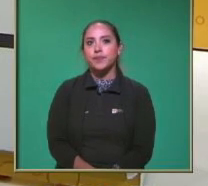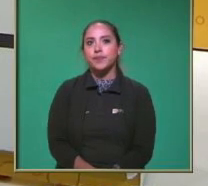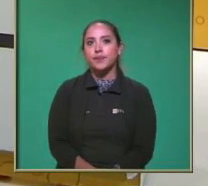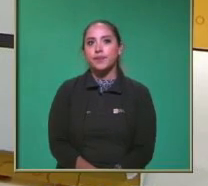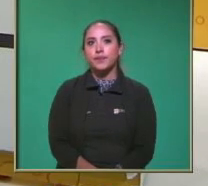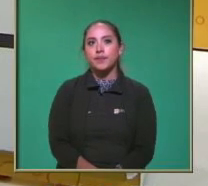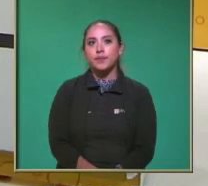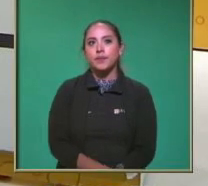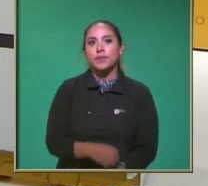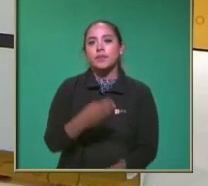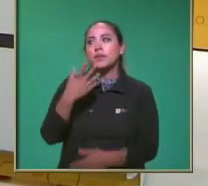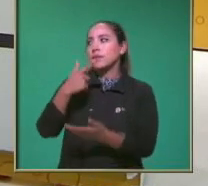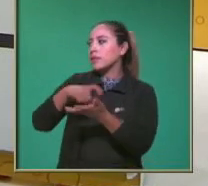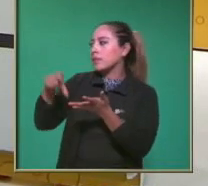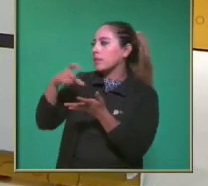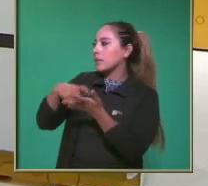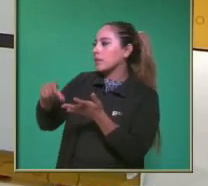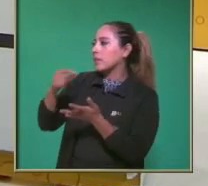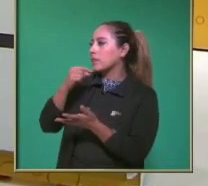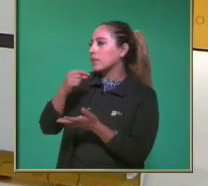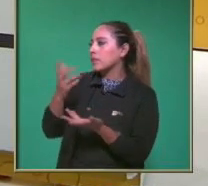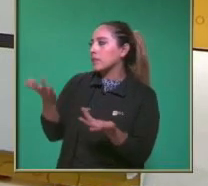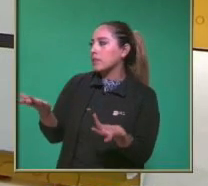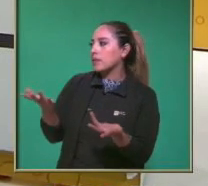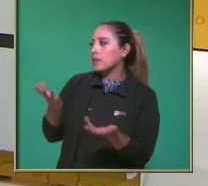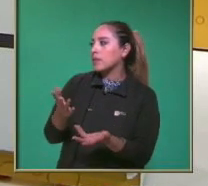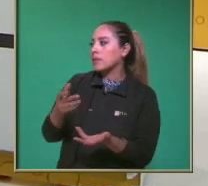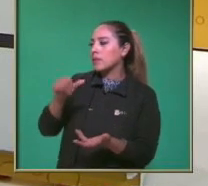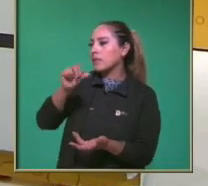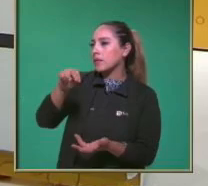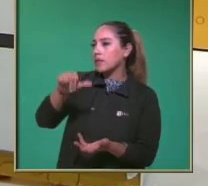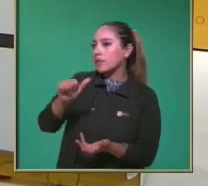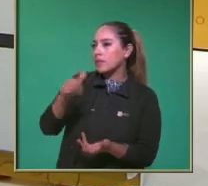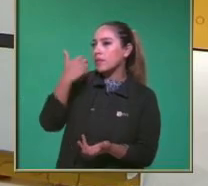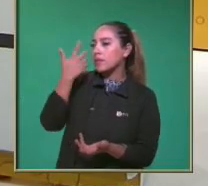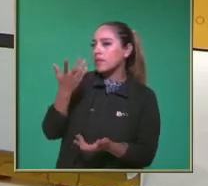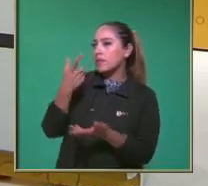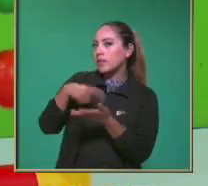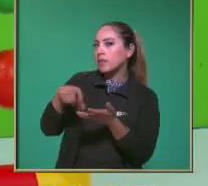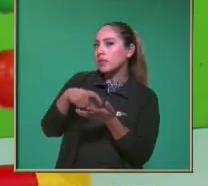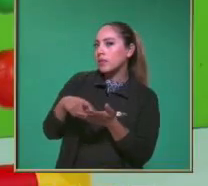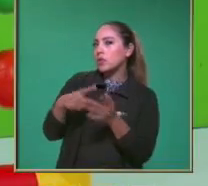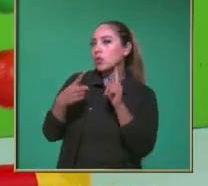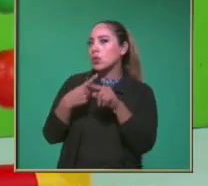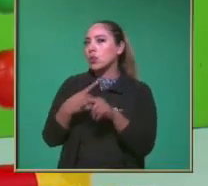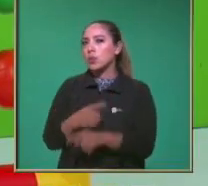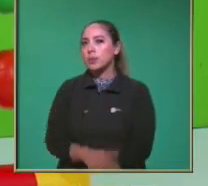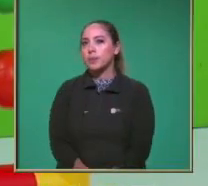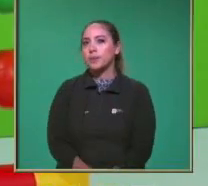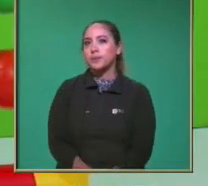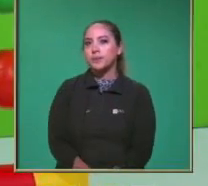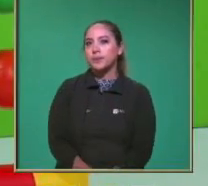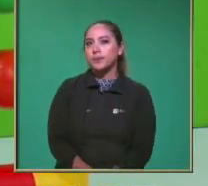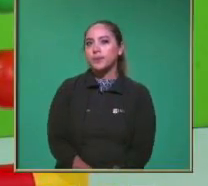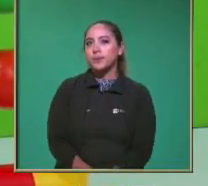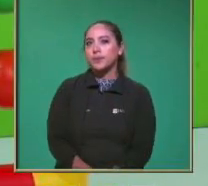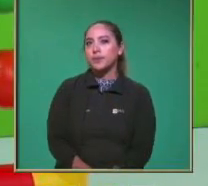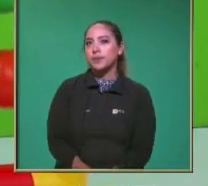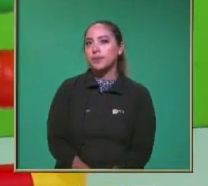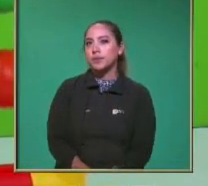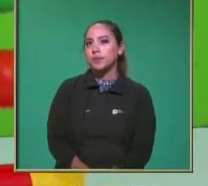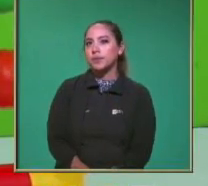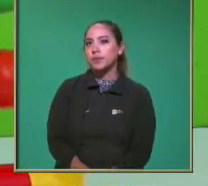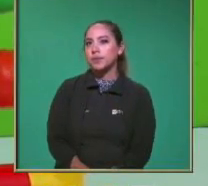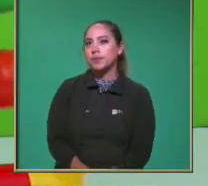a comprar la niña? Pues, Ana quiere comprar globos. Un globo para ella. Uno para ella. Y luego